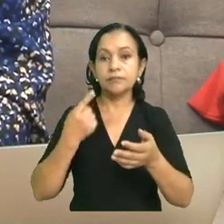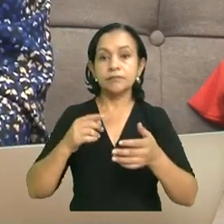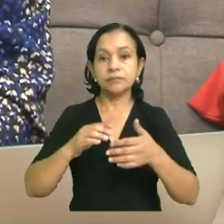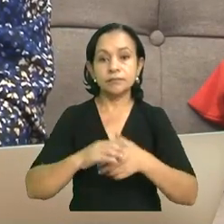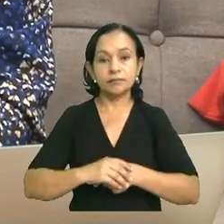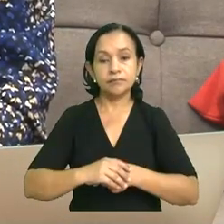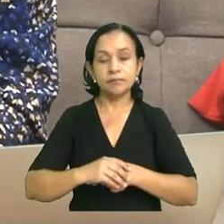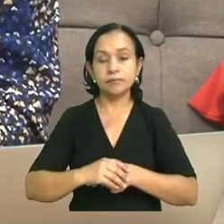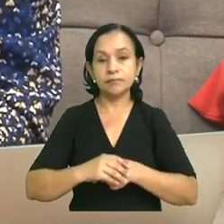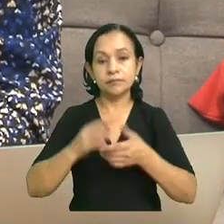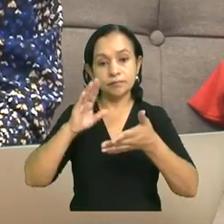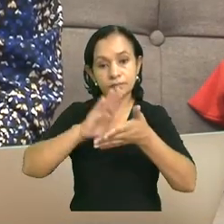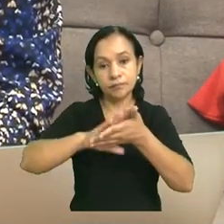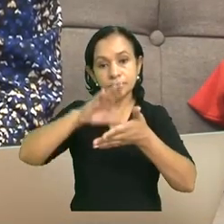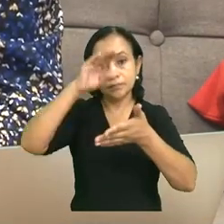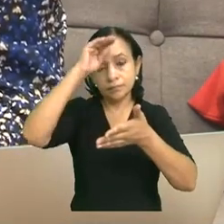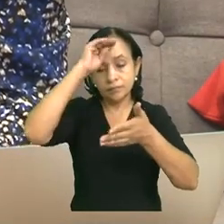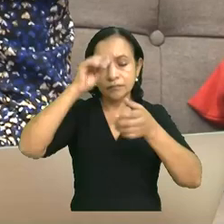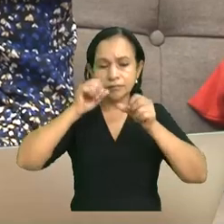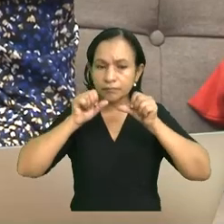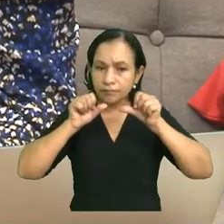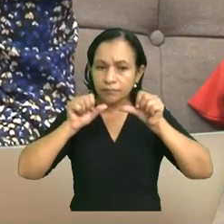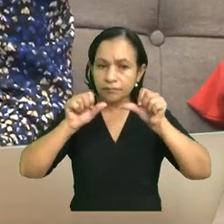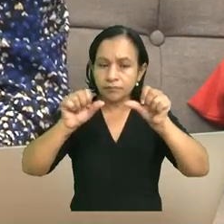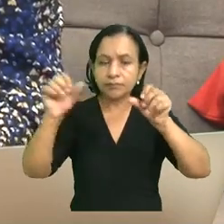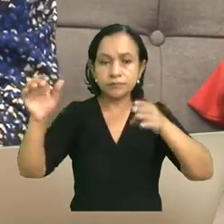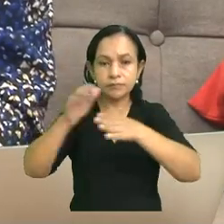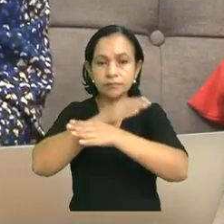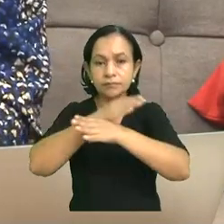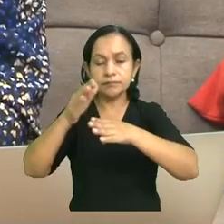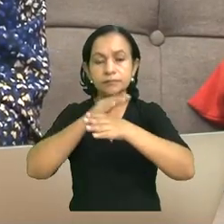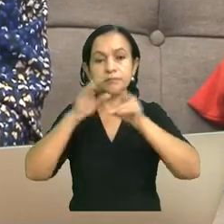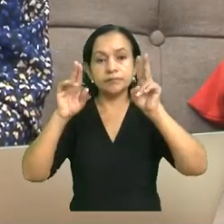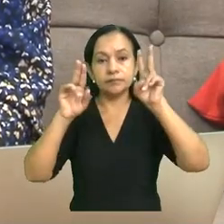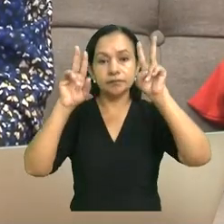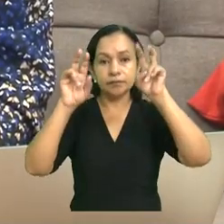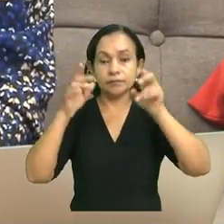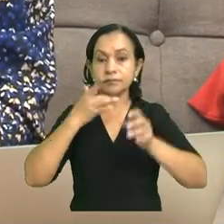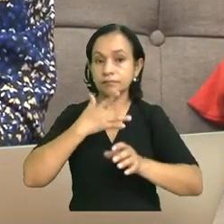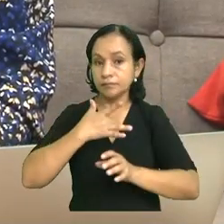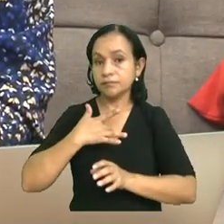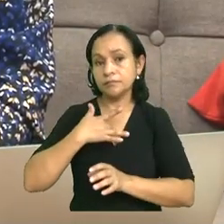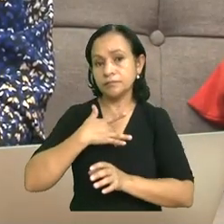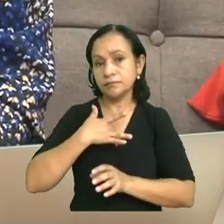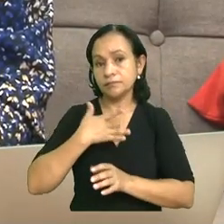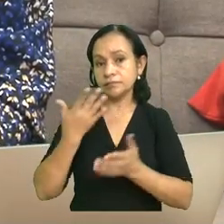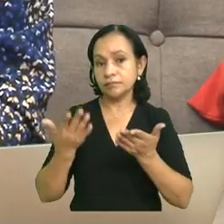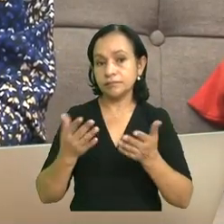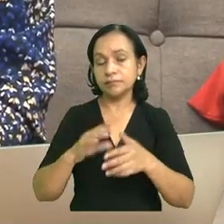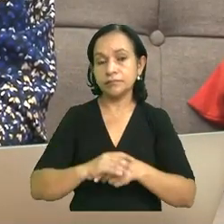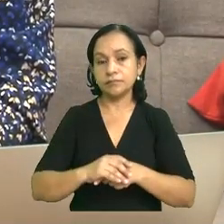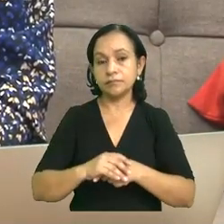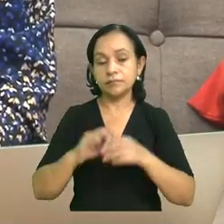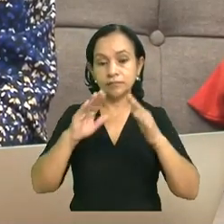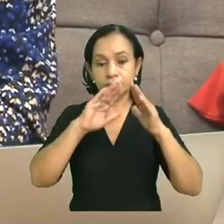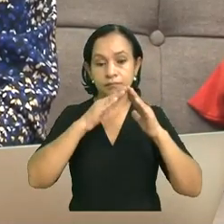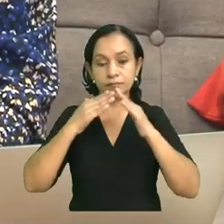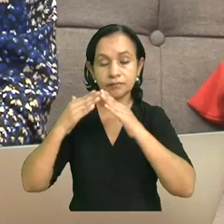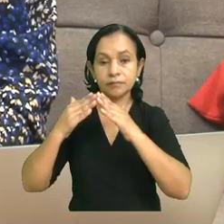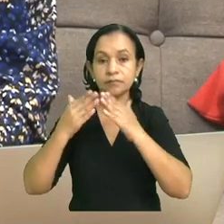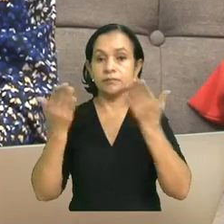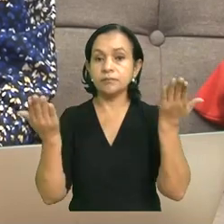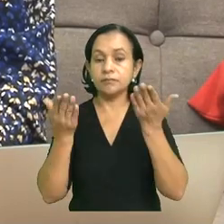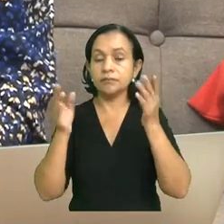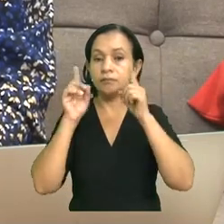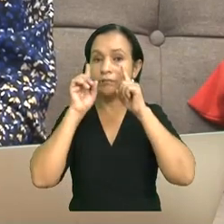procesos. La capacitación permanente en los distintos temas que sean necesarios, desde la gestión de